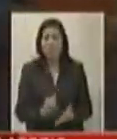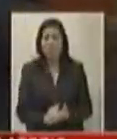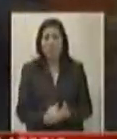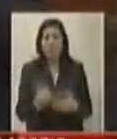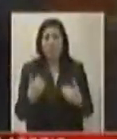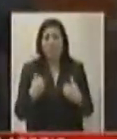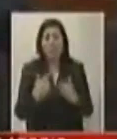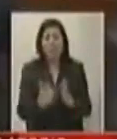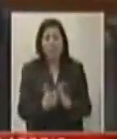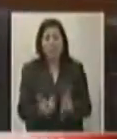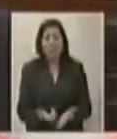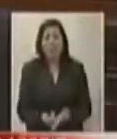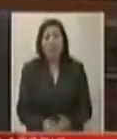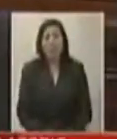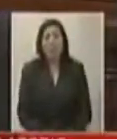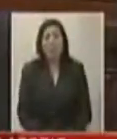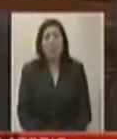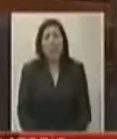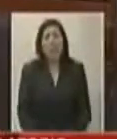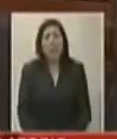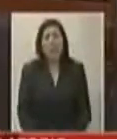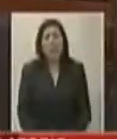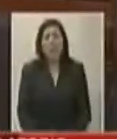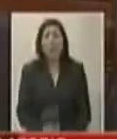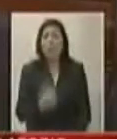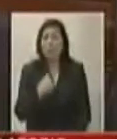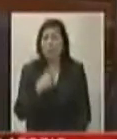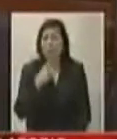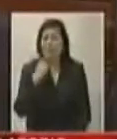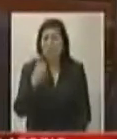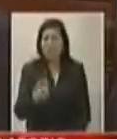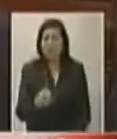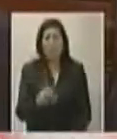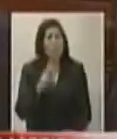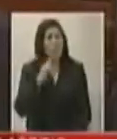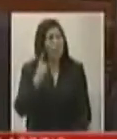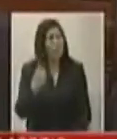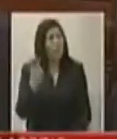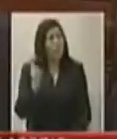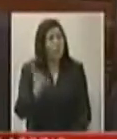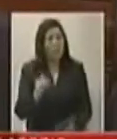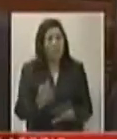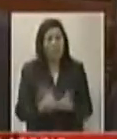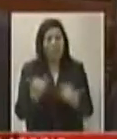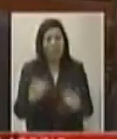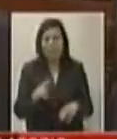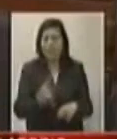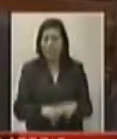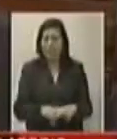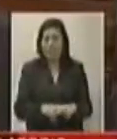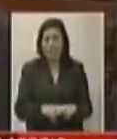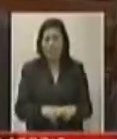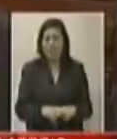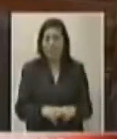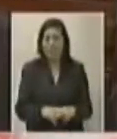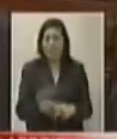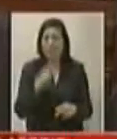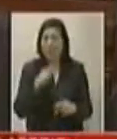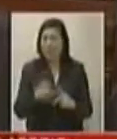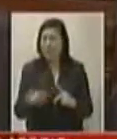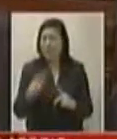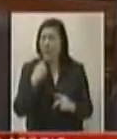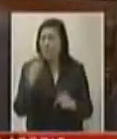hablan de la ley de la carrera magisterial. Yo le pido mesura y que no insulte a una dama que está aquí sentada. Y le pido que retire la